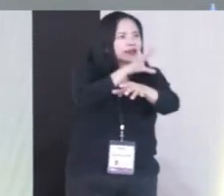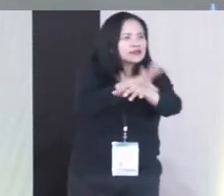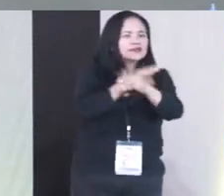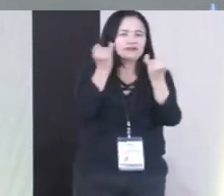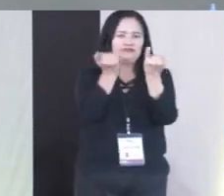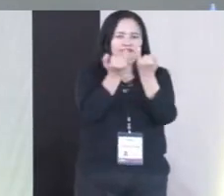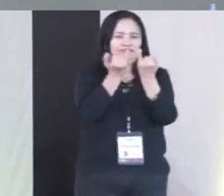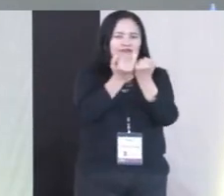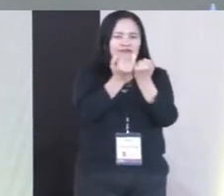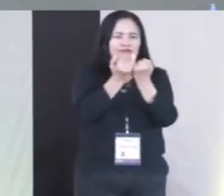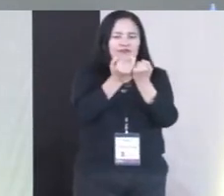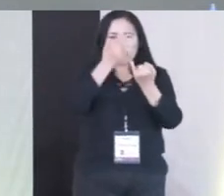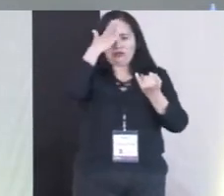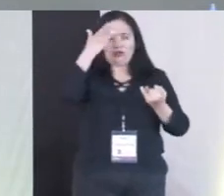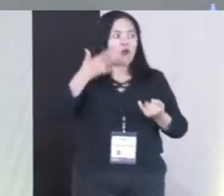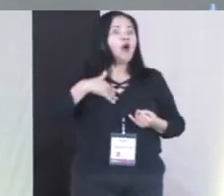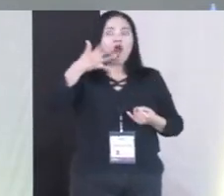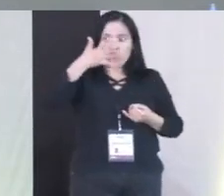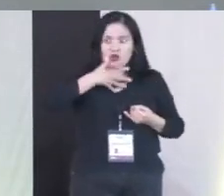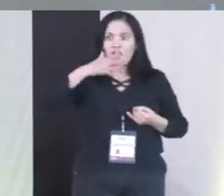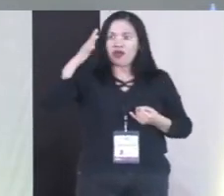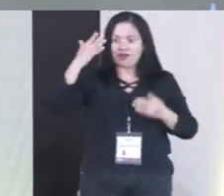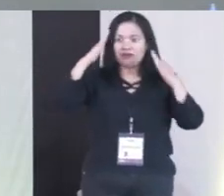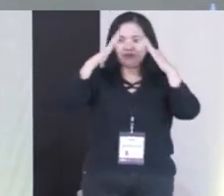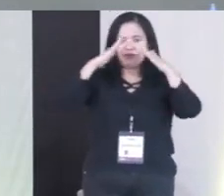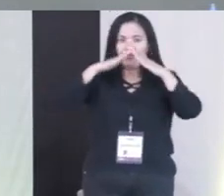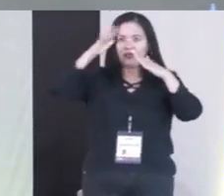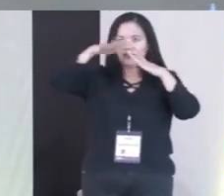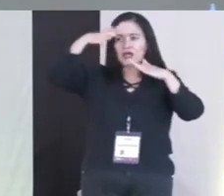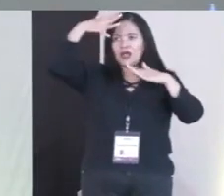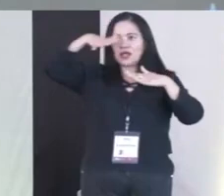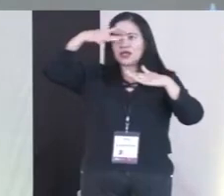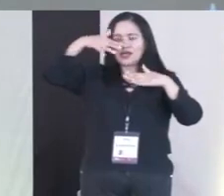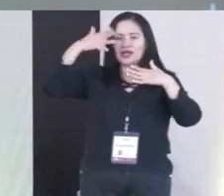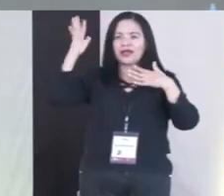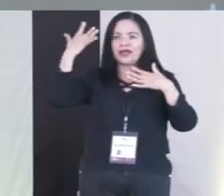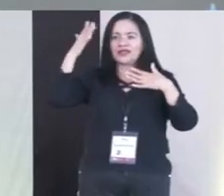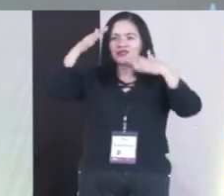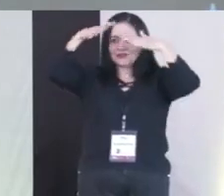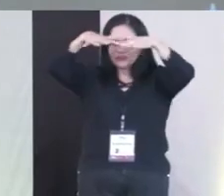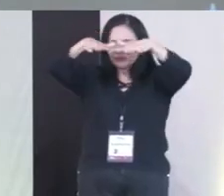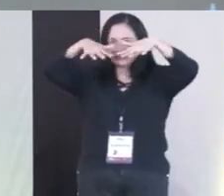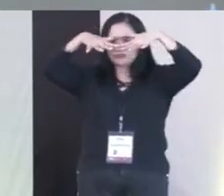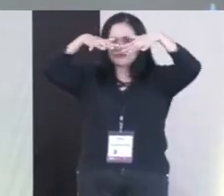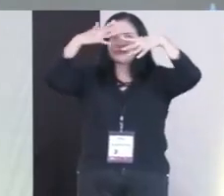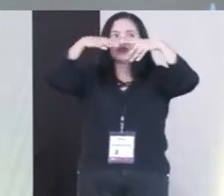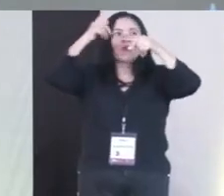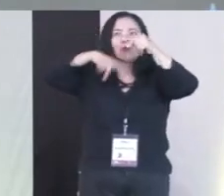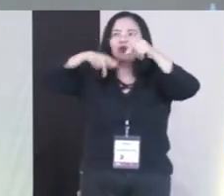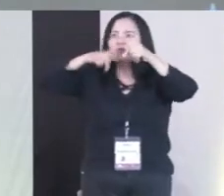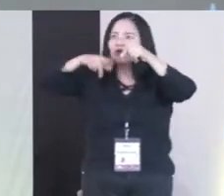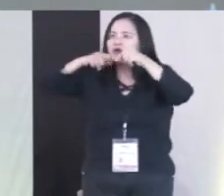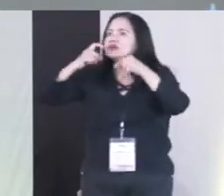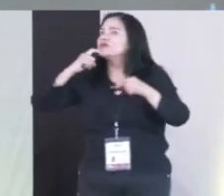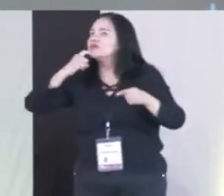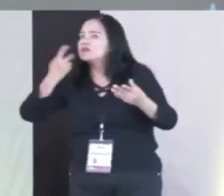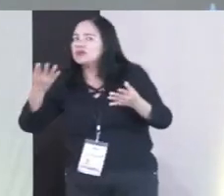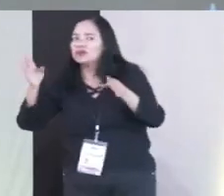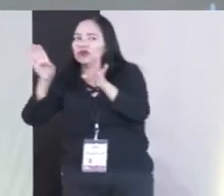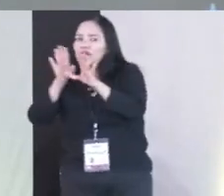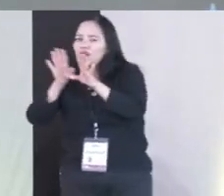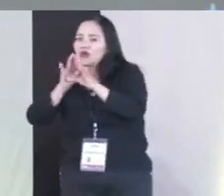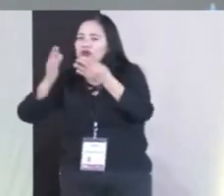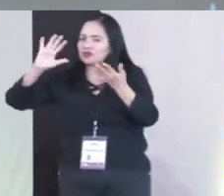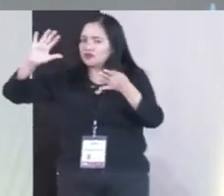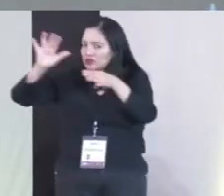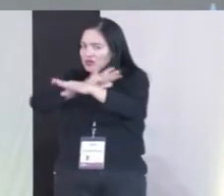culpa, yo tengo paneles solares en mi casa y ahora corro el riesgo de que me los expropie Andrés Manuel López Obrador con esta